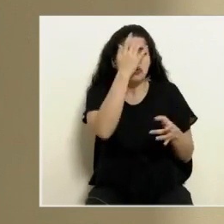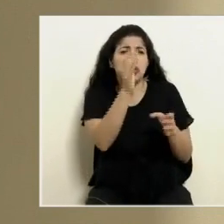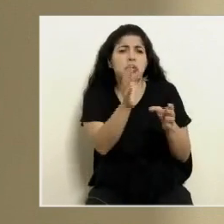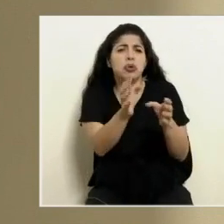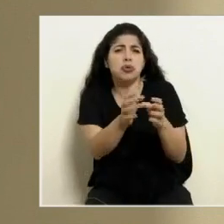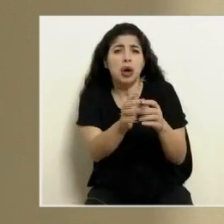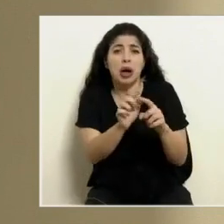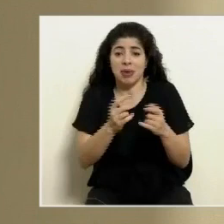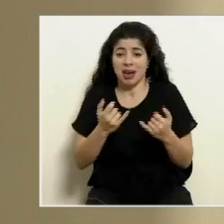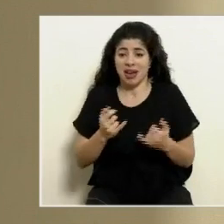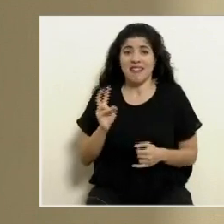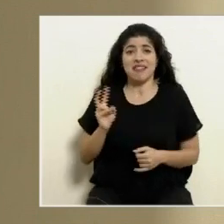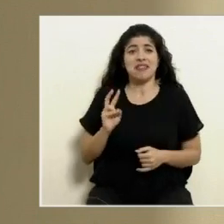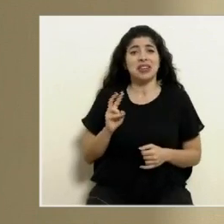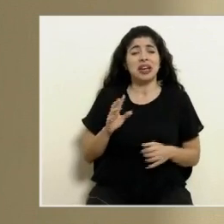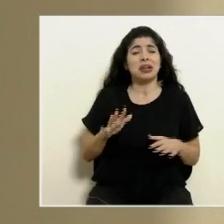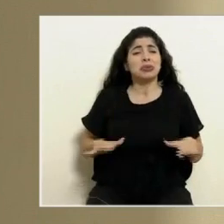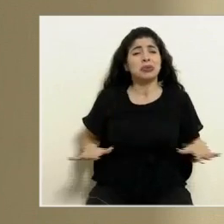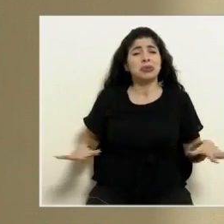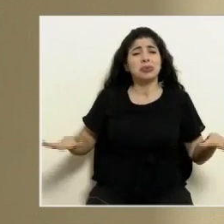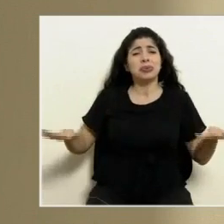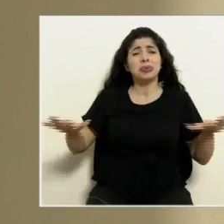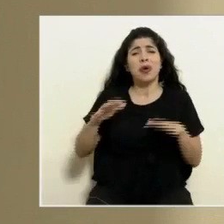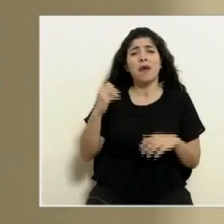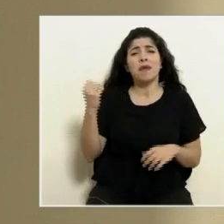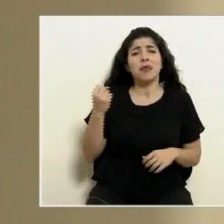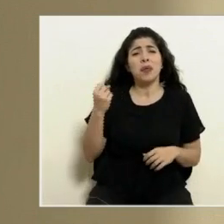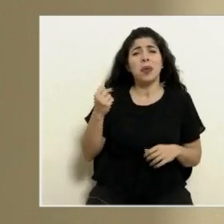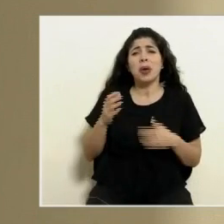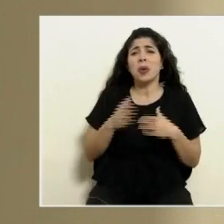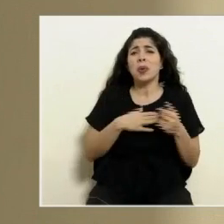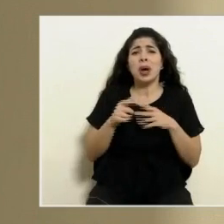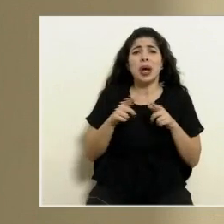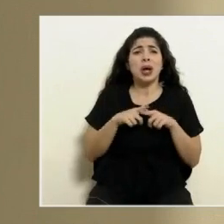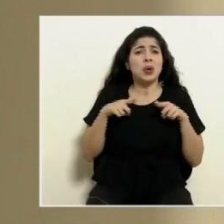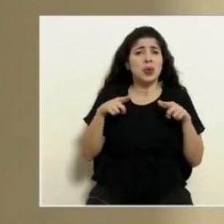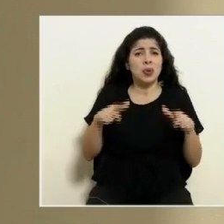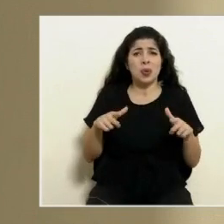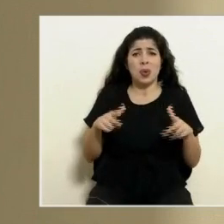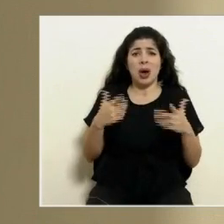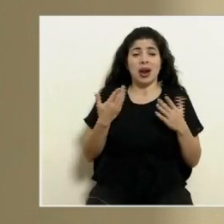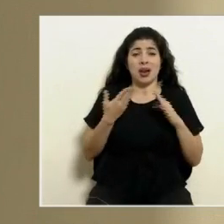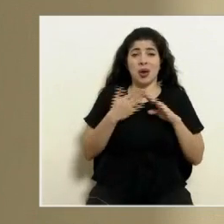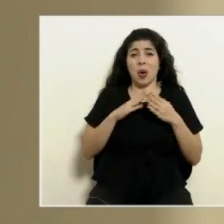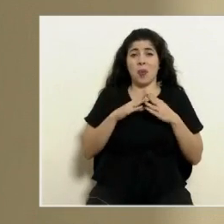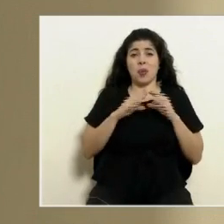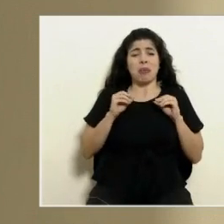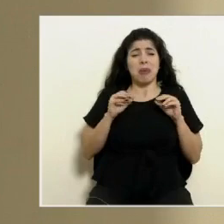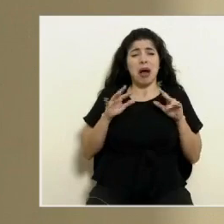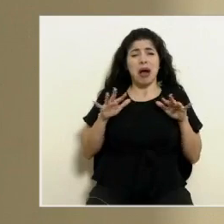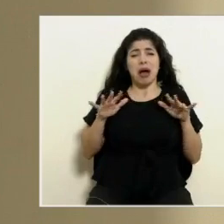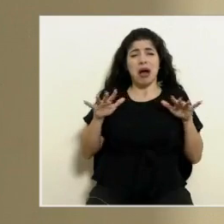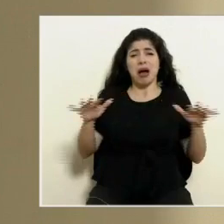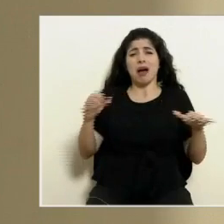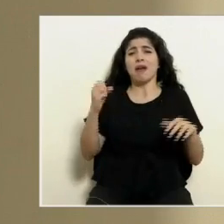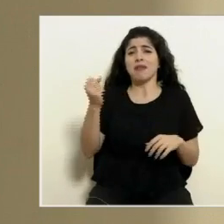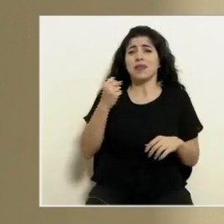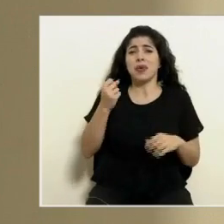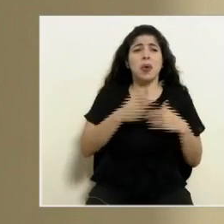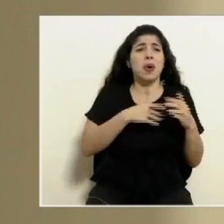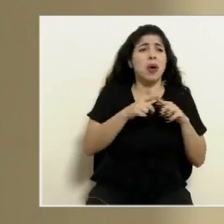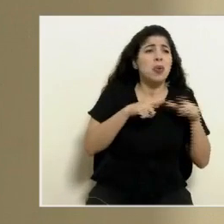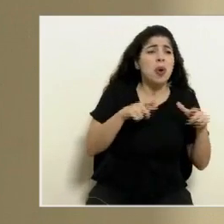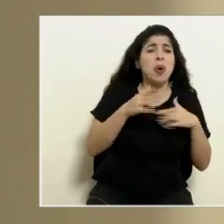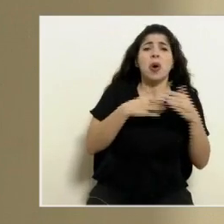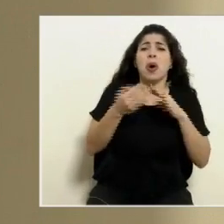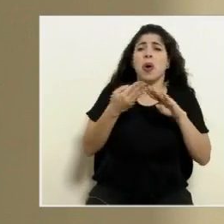el virus está transmitiéndose con mucha fuerza en todo lado. Lo tenemos como una transmisión comunitaria sumamente fuerte en todo lado, en cualquier comunidad, en